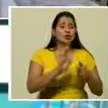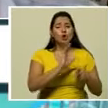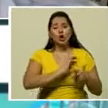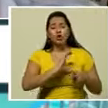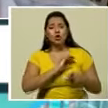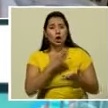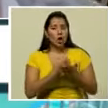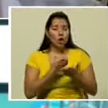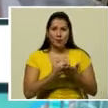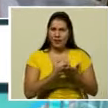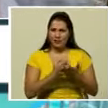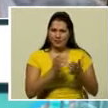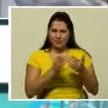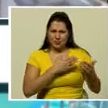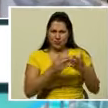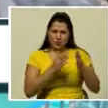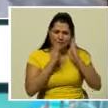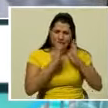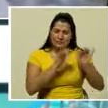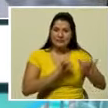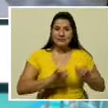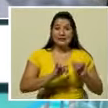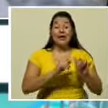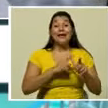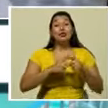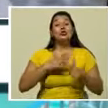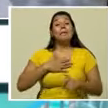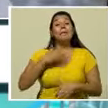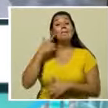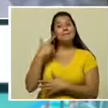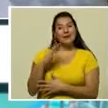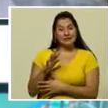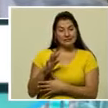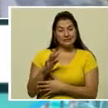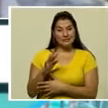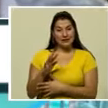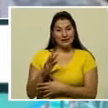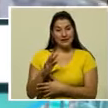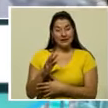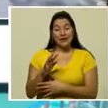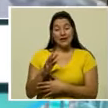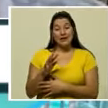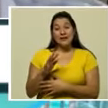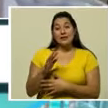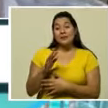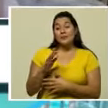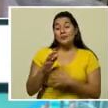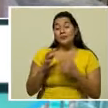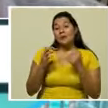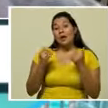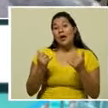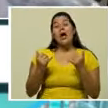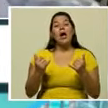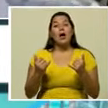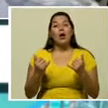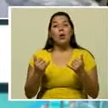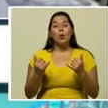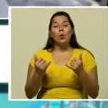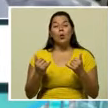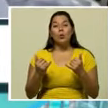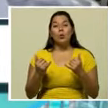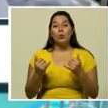cosas. Entonces, me parece que el aludir a esta faltante, que efectivamente hay un faltante de la parte más